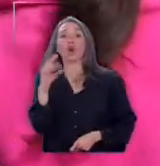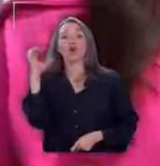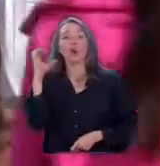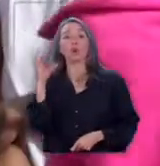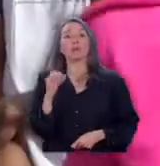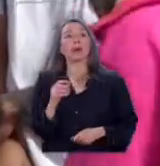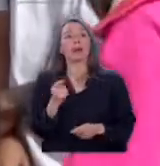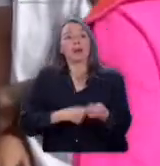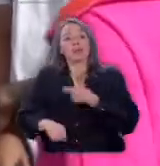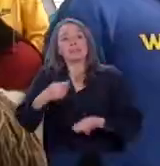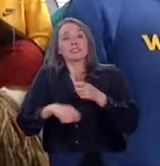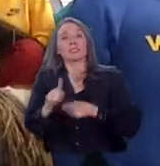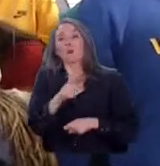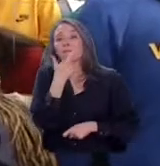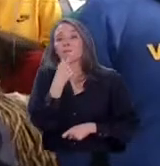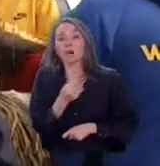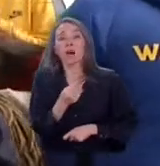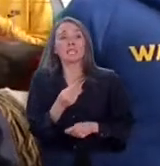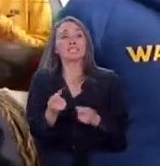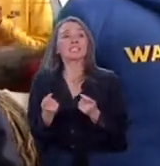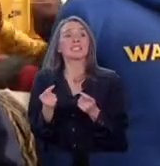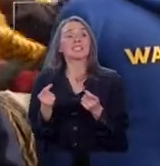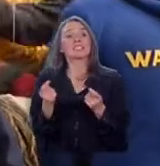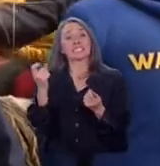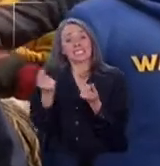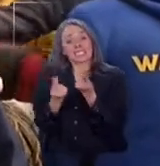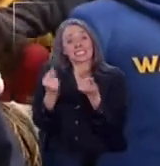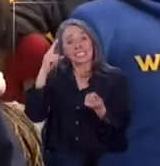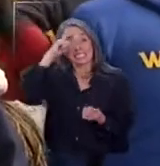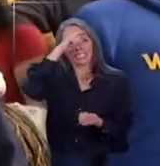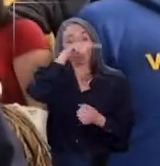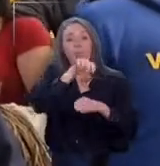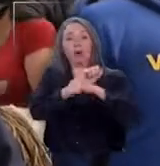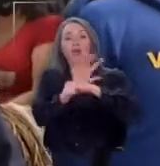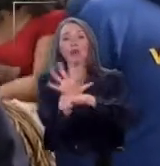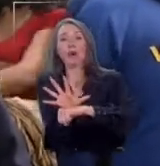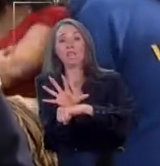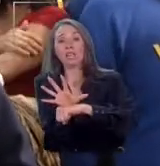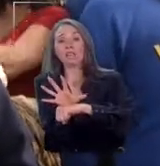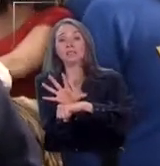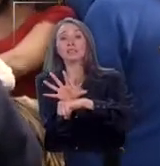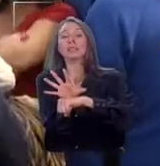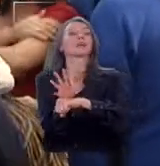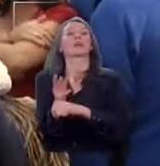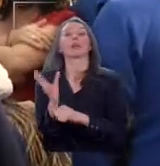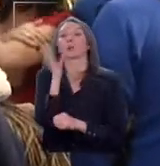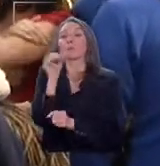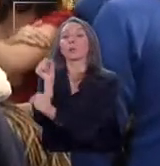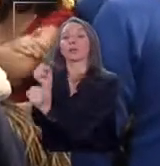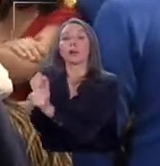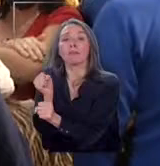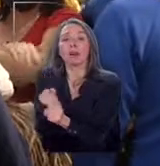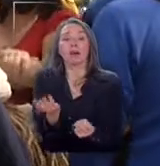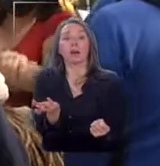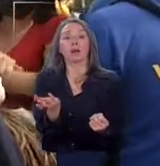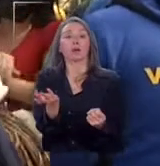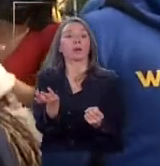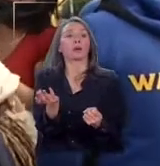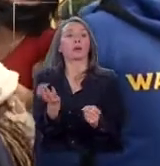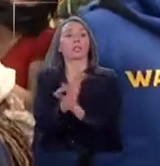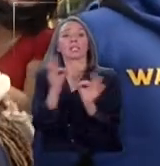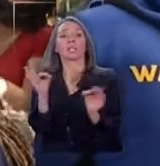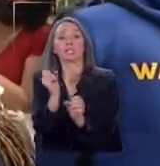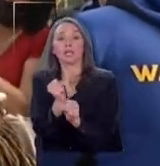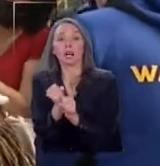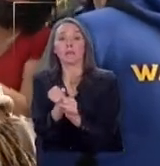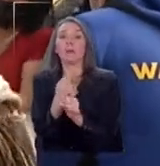muy No ha sido fácil pues la situación ha sido un poquito complicada pues debido a lo del covid-19 en cuanto al empleo Eh Pues no hemos tenido el empleo